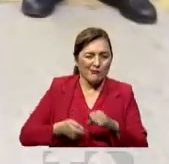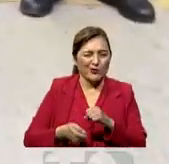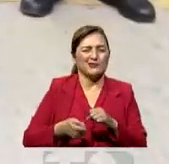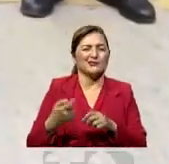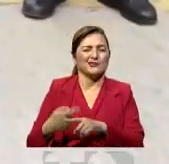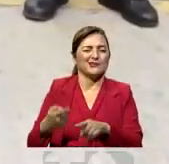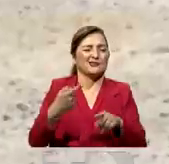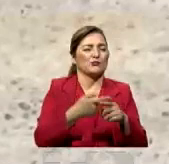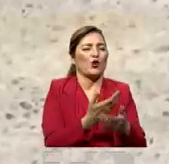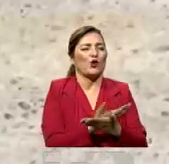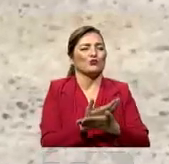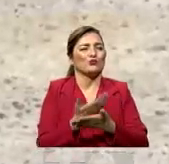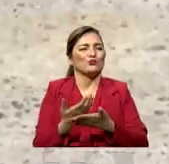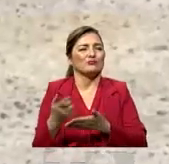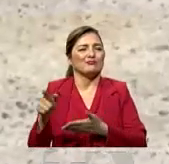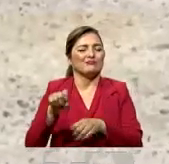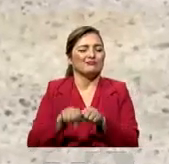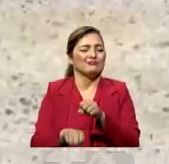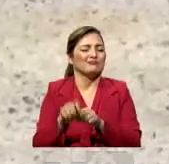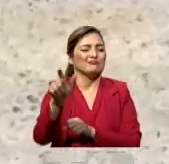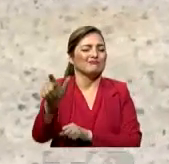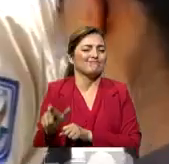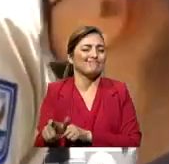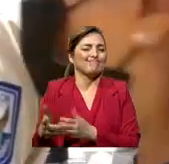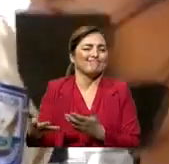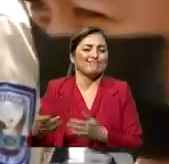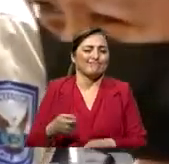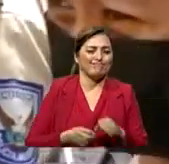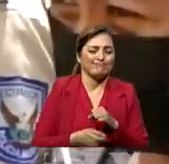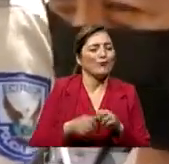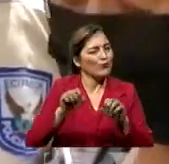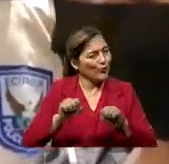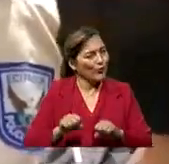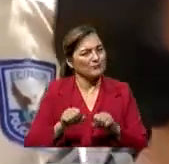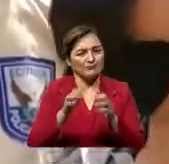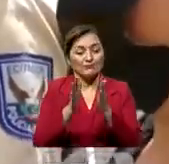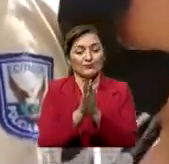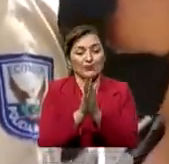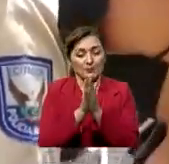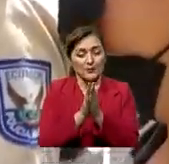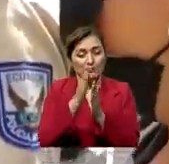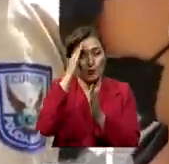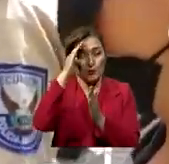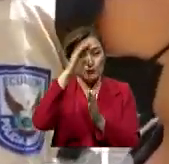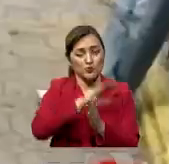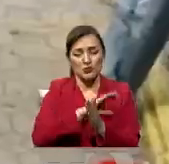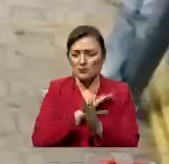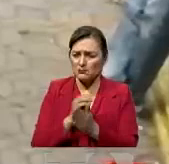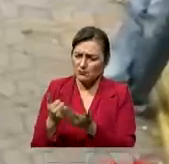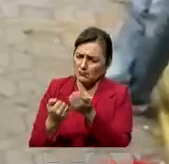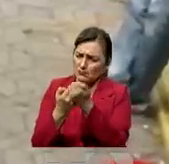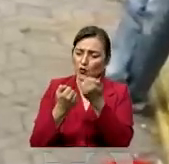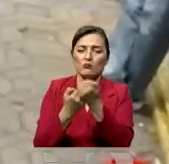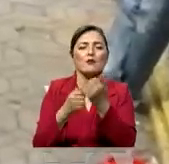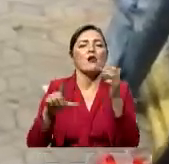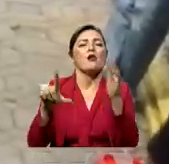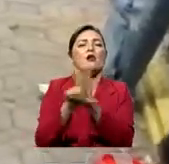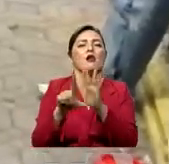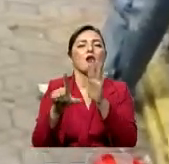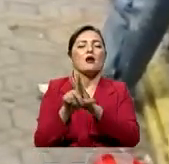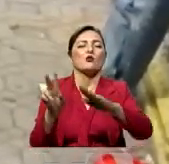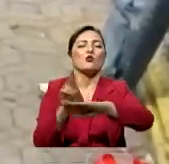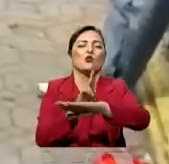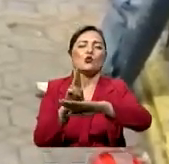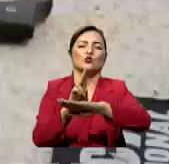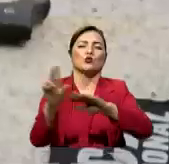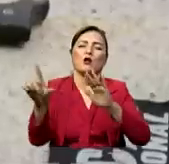sí artículos que pueden ocasionar daño a las personas. Por ello la policía pide apoyo al Cabildo Municipal para regular el porte de este tipo